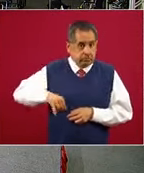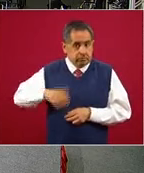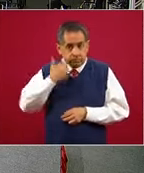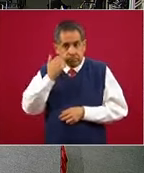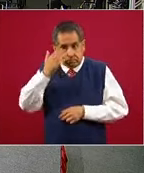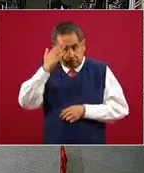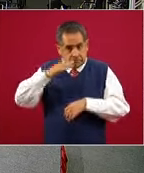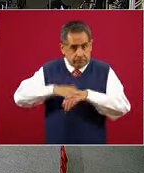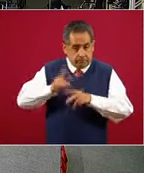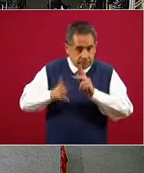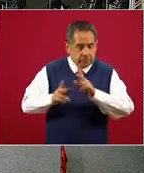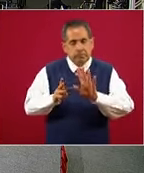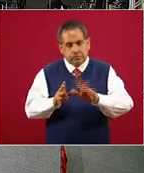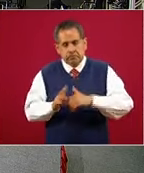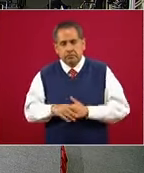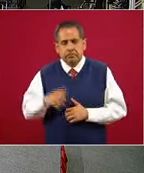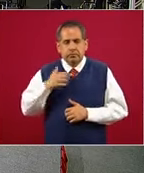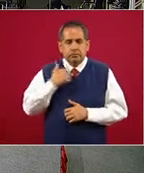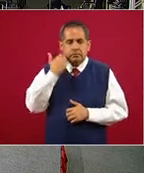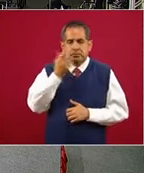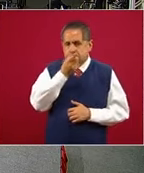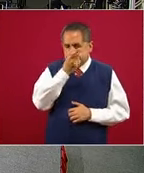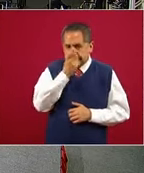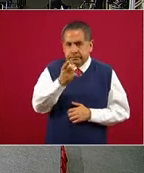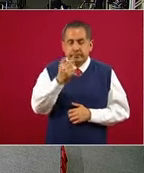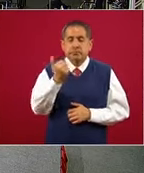que sigamos en él, quisiera